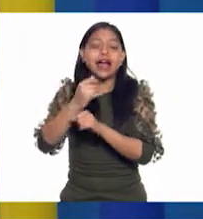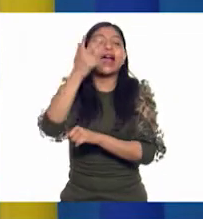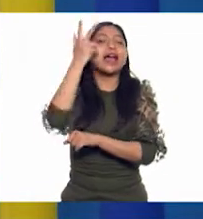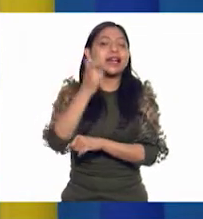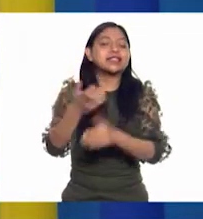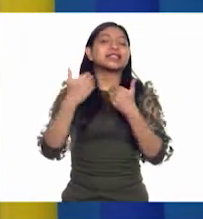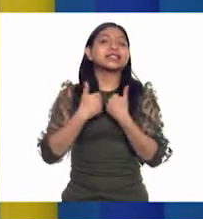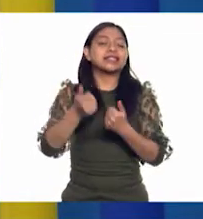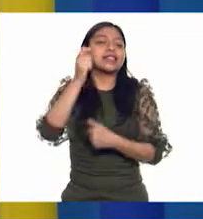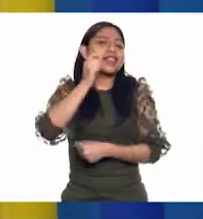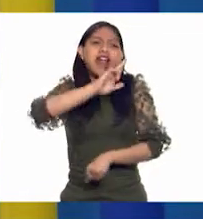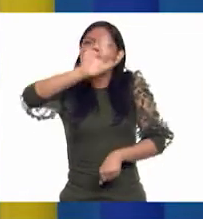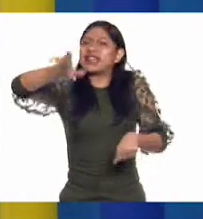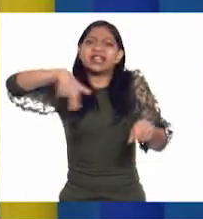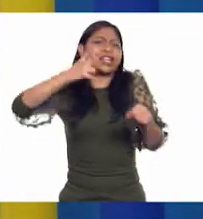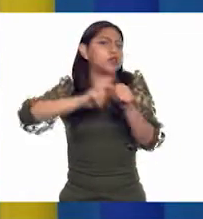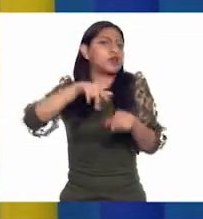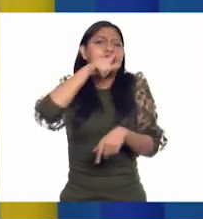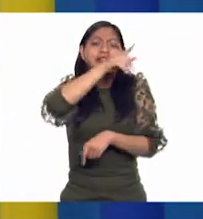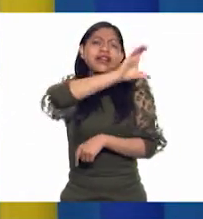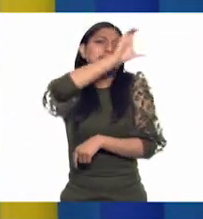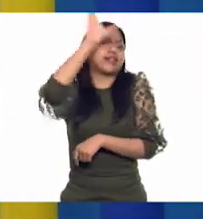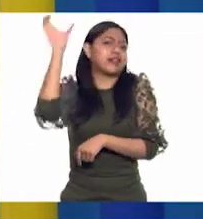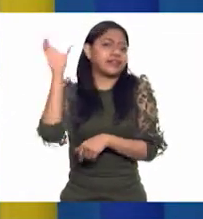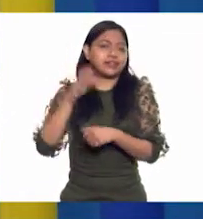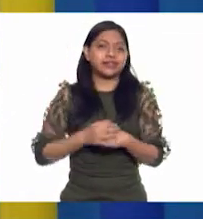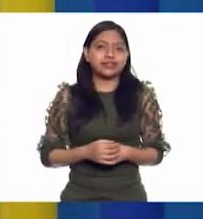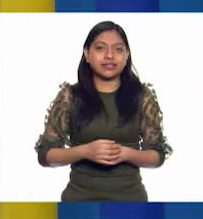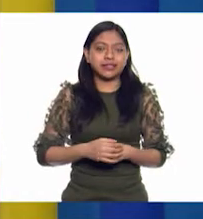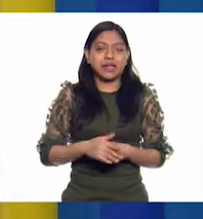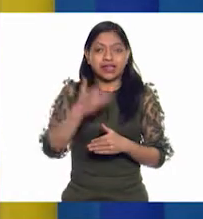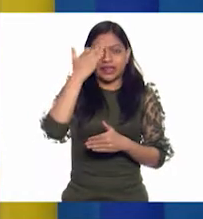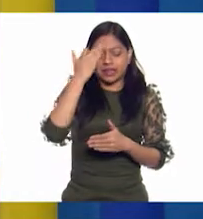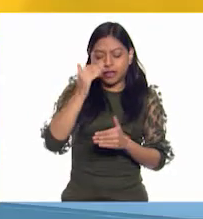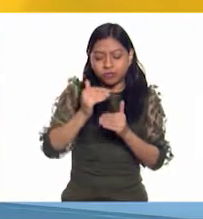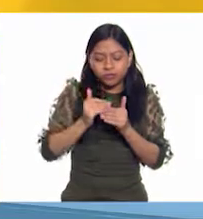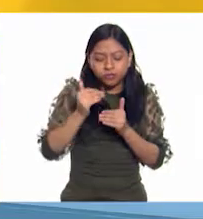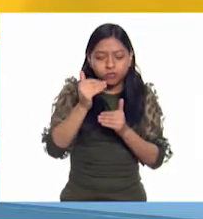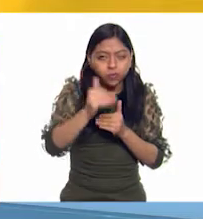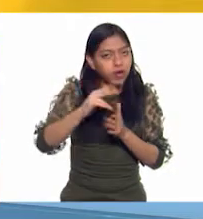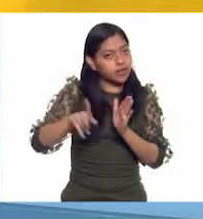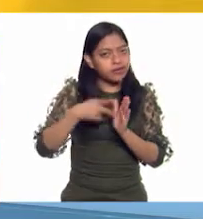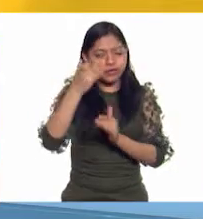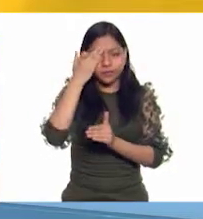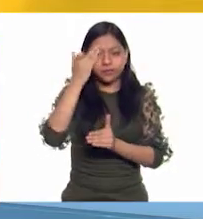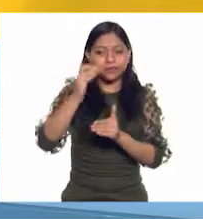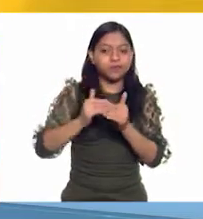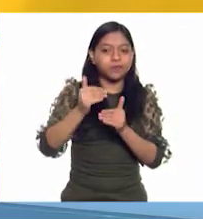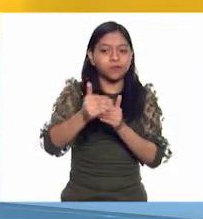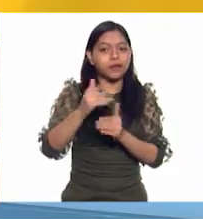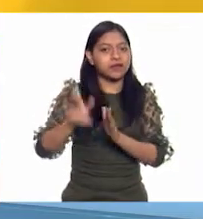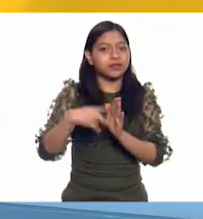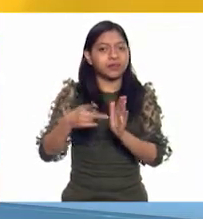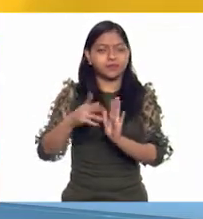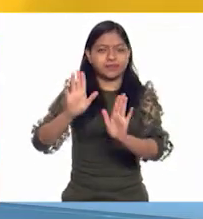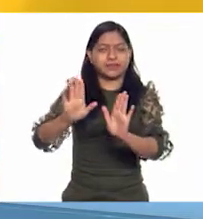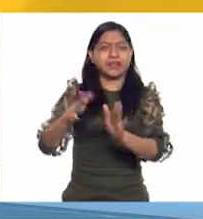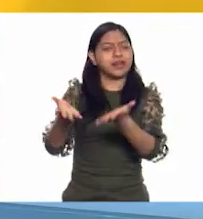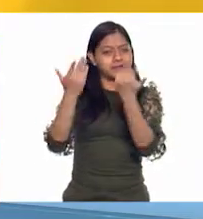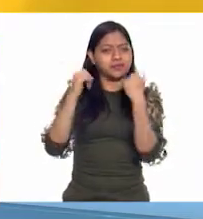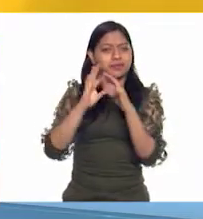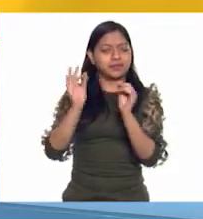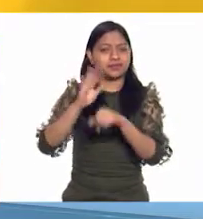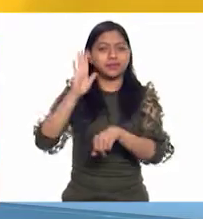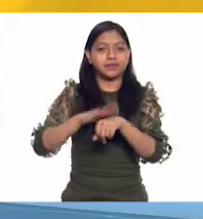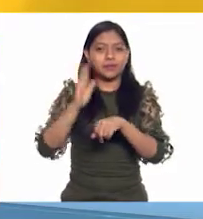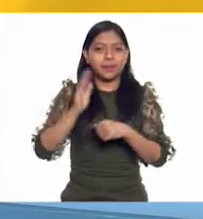es un fenómeno natural que sucede cada cierto tiempo. Y hablando de eso, maestro, ¿nos podría explicar más